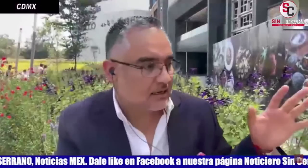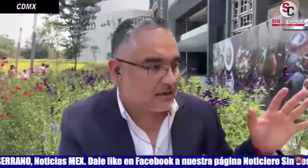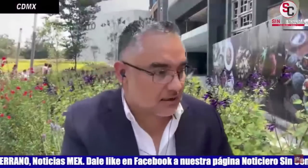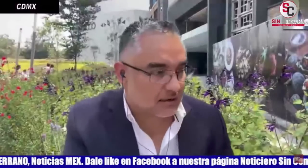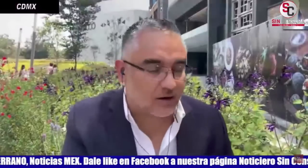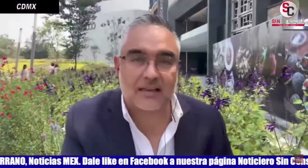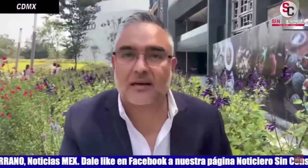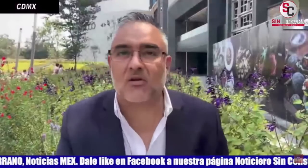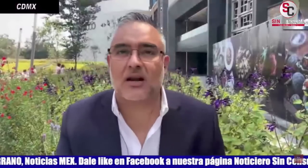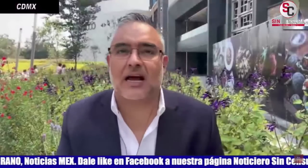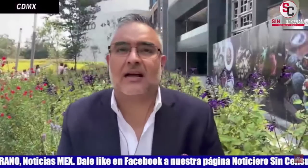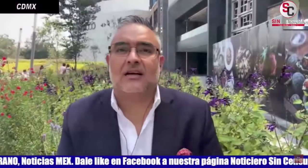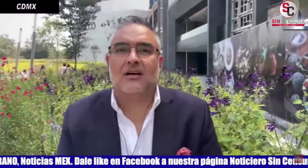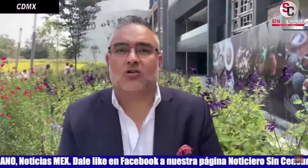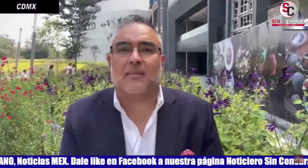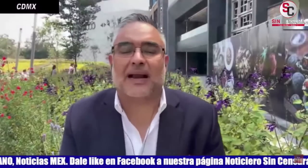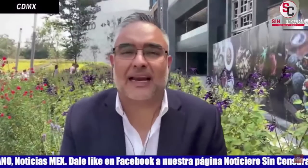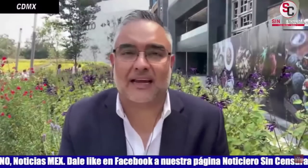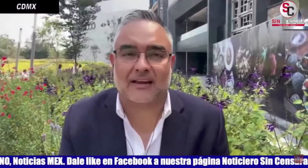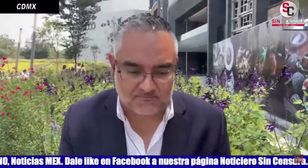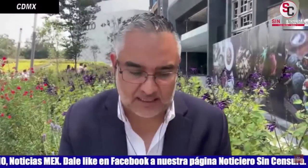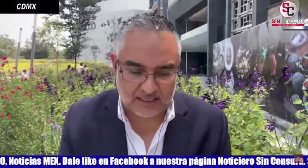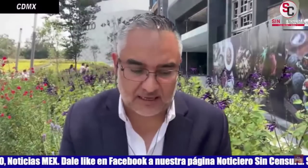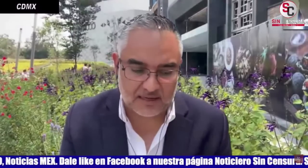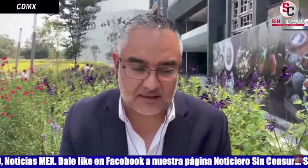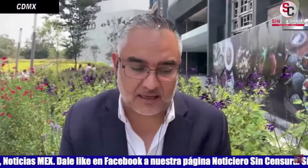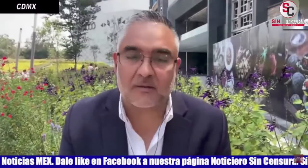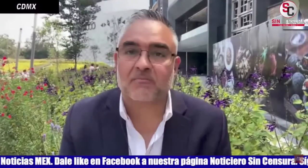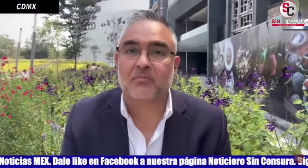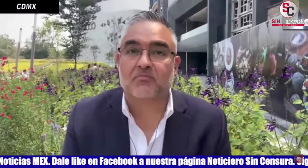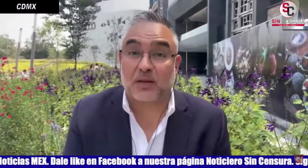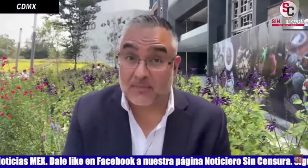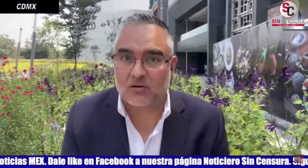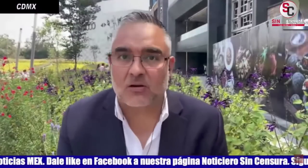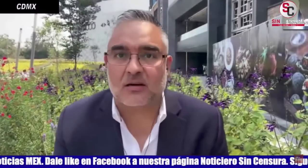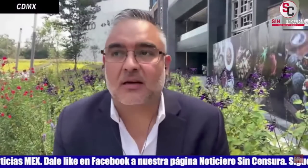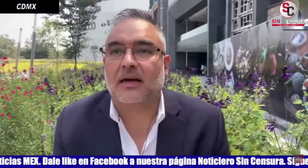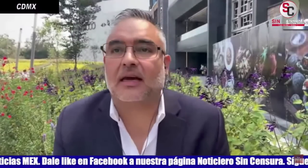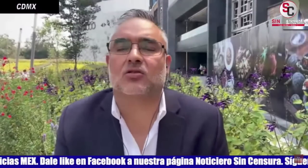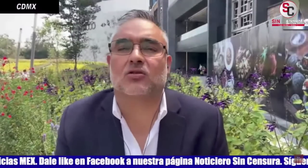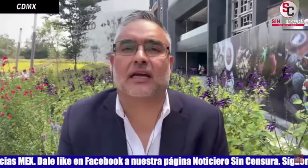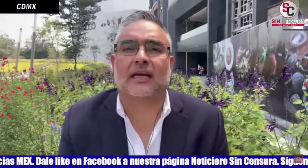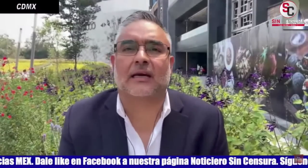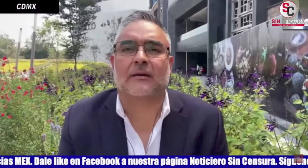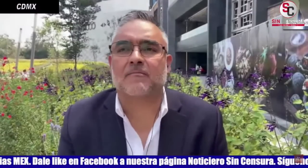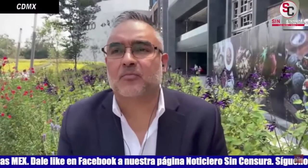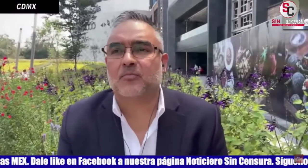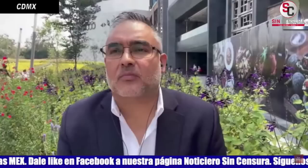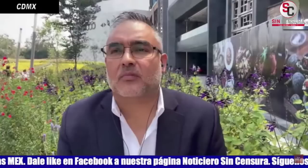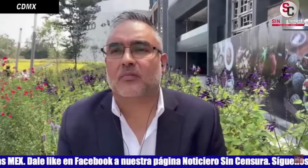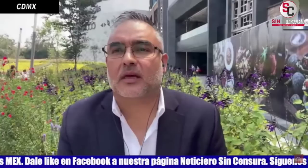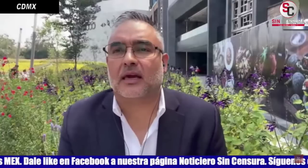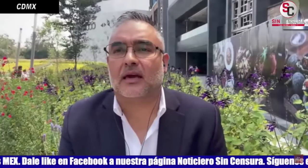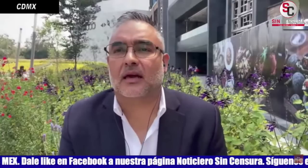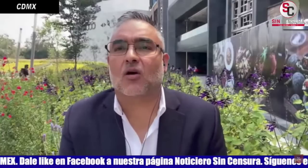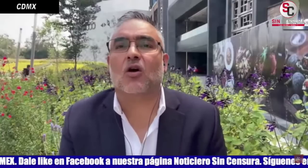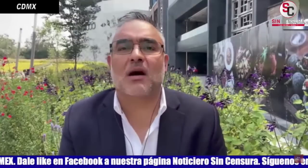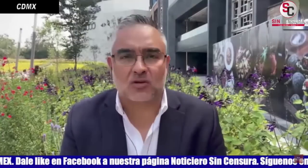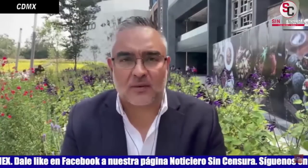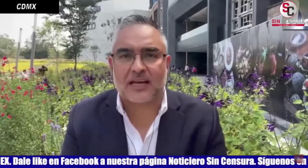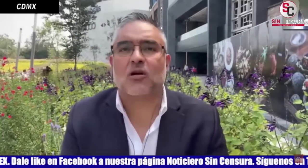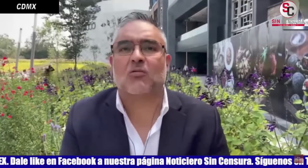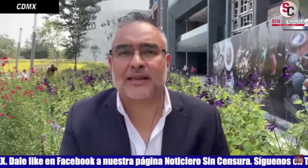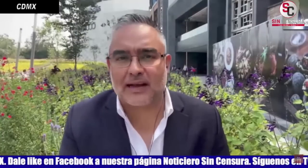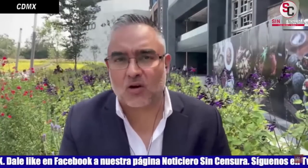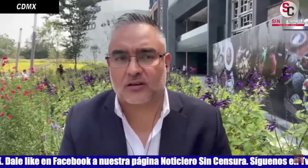Aristegui, Loret de Mola, los que manejen precisamente primero esto que hoy